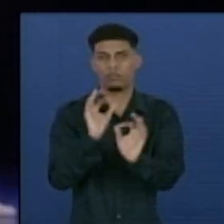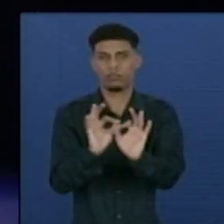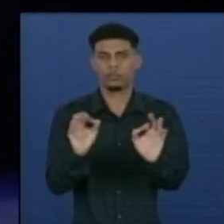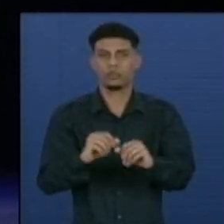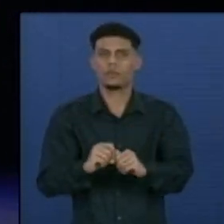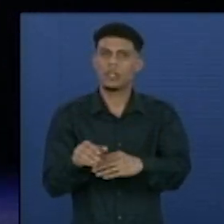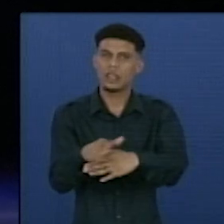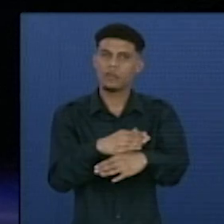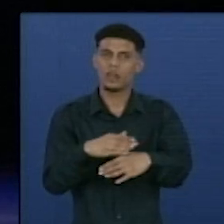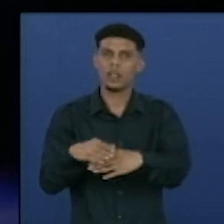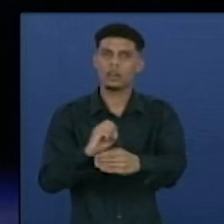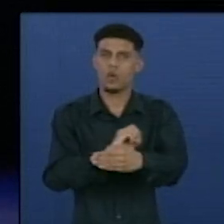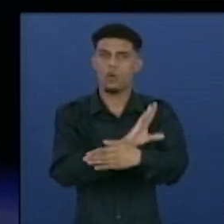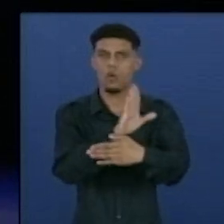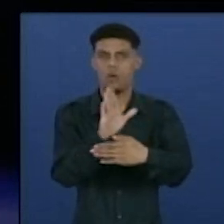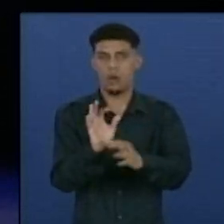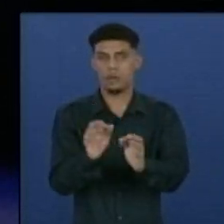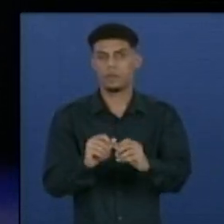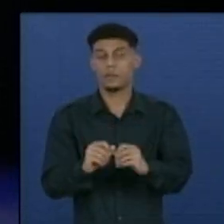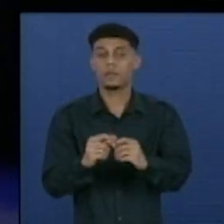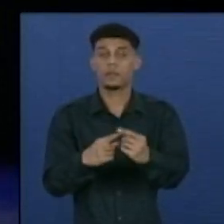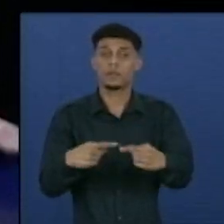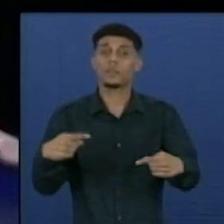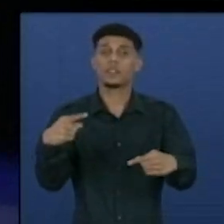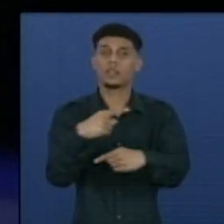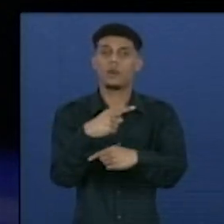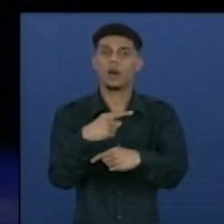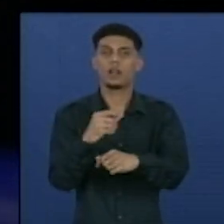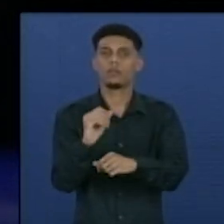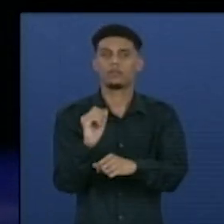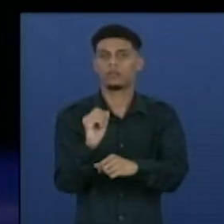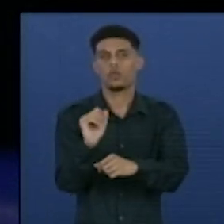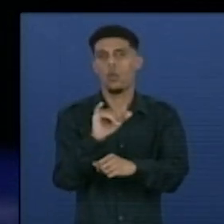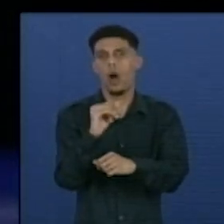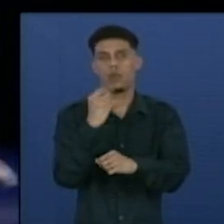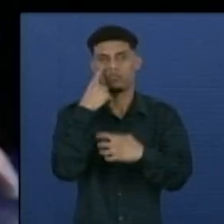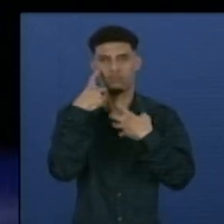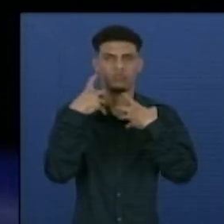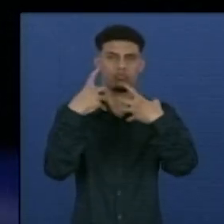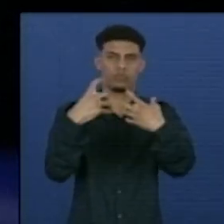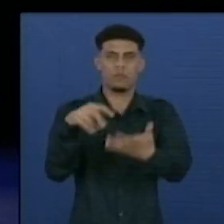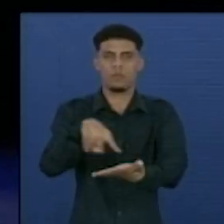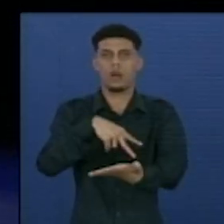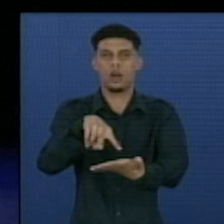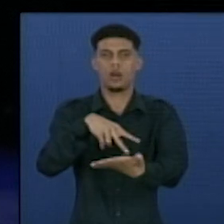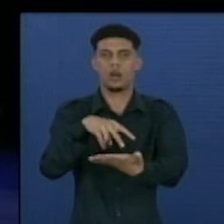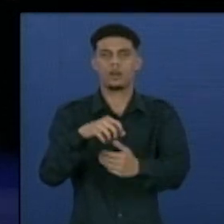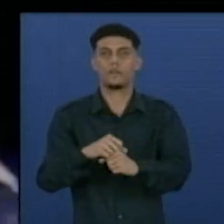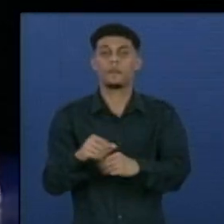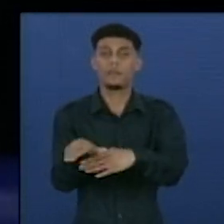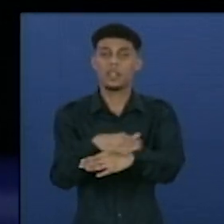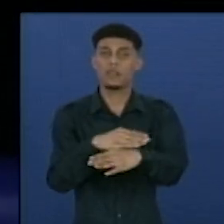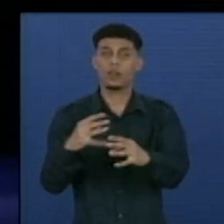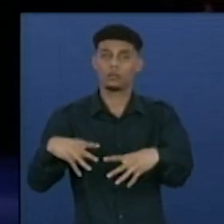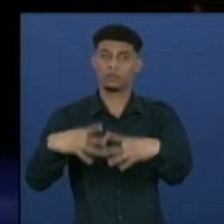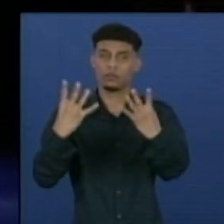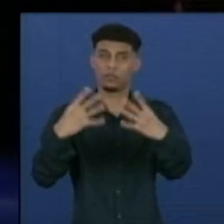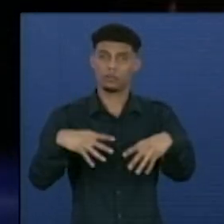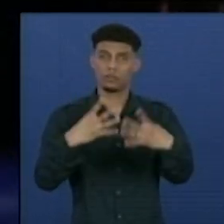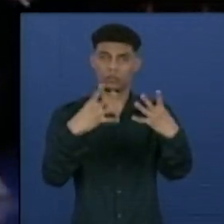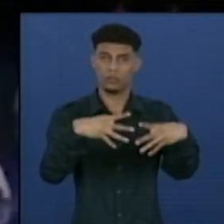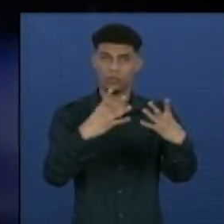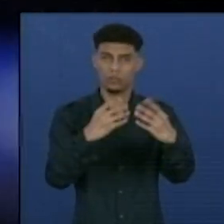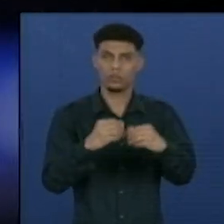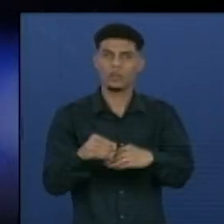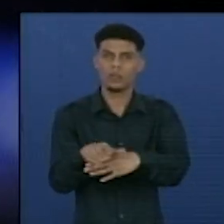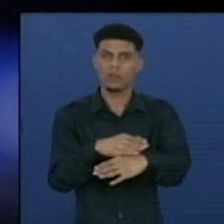Lago de los Cisnes, en cuyos protagónicos sobresalen primeras figuras cubanas y foráneas. Las distintas galas del festival serán